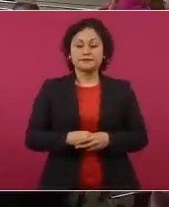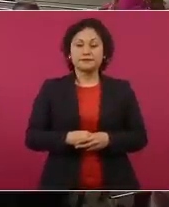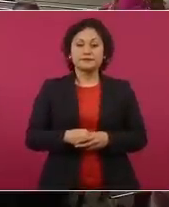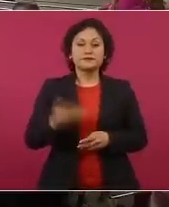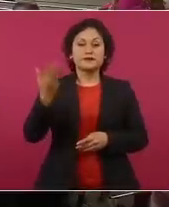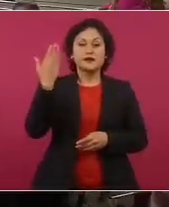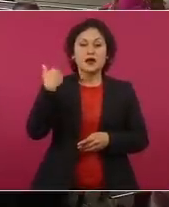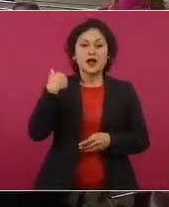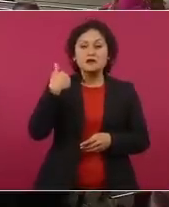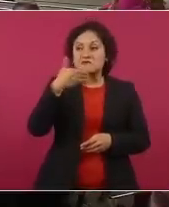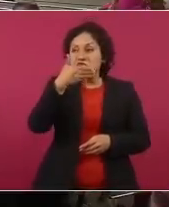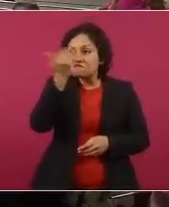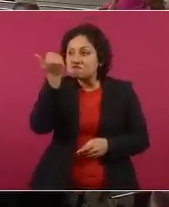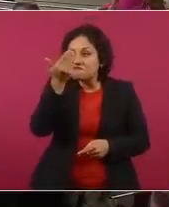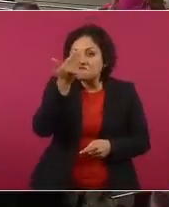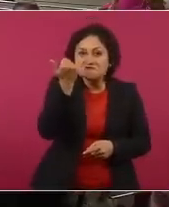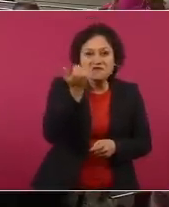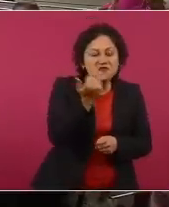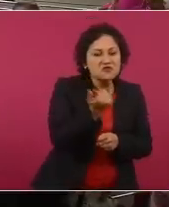saber,